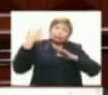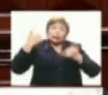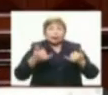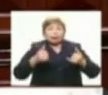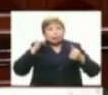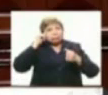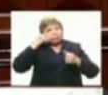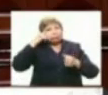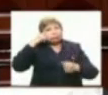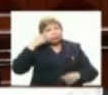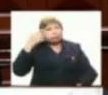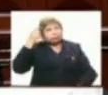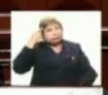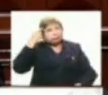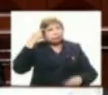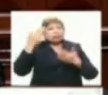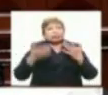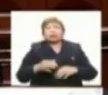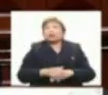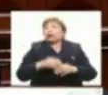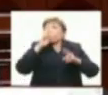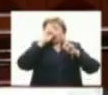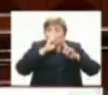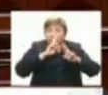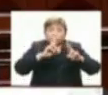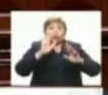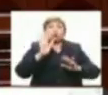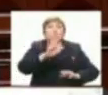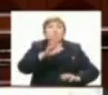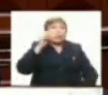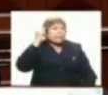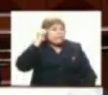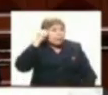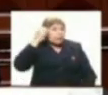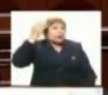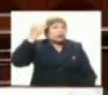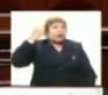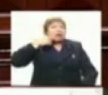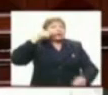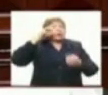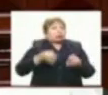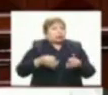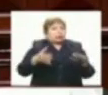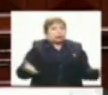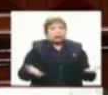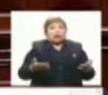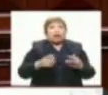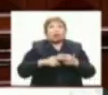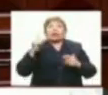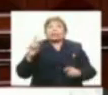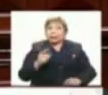extrañan y los extrañamos. Honraremos su memoria asegurando que esto sea una